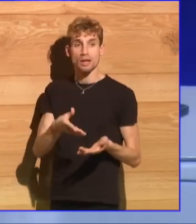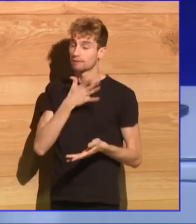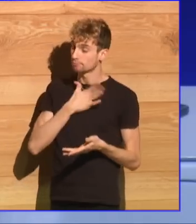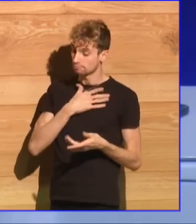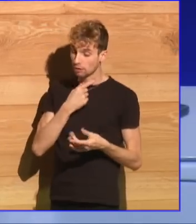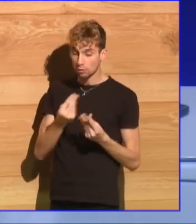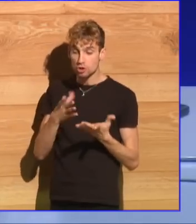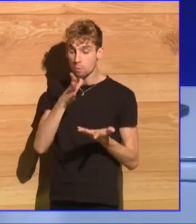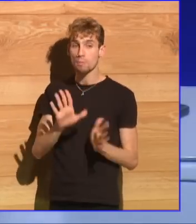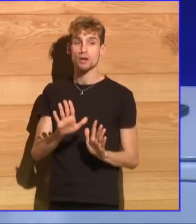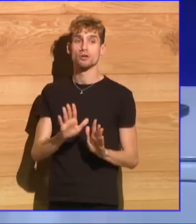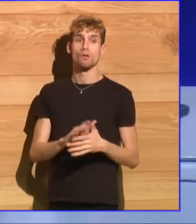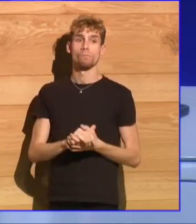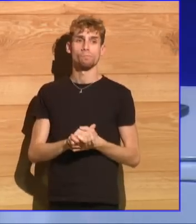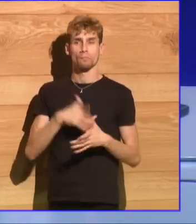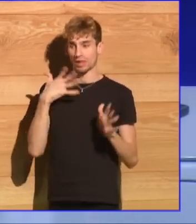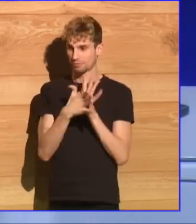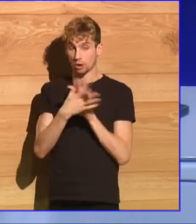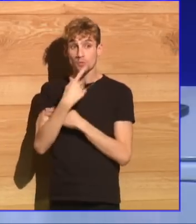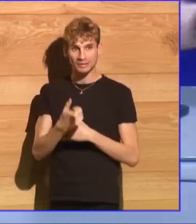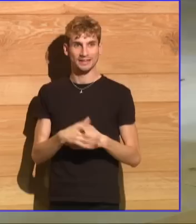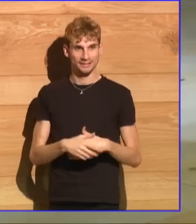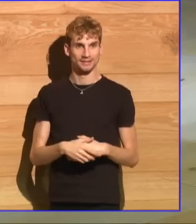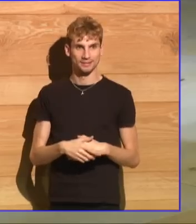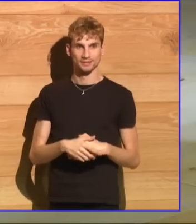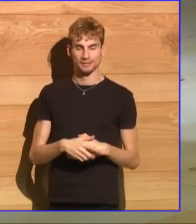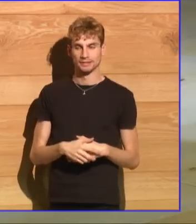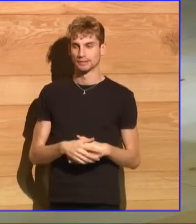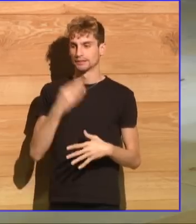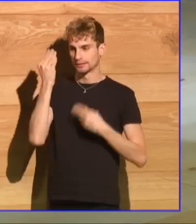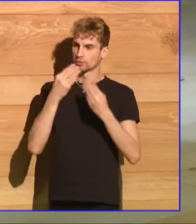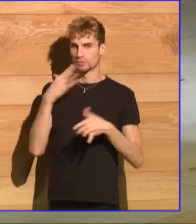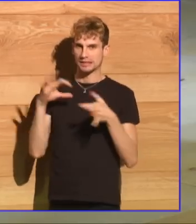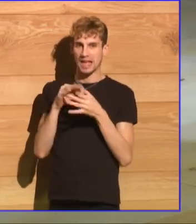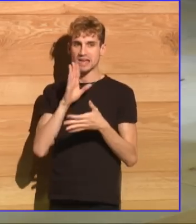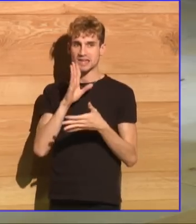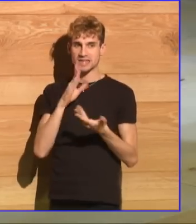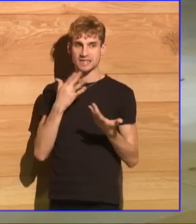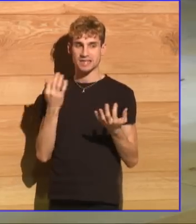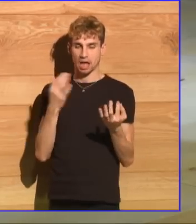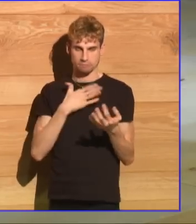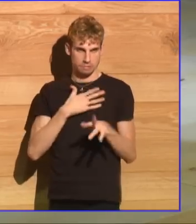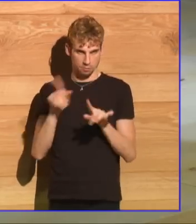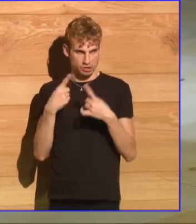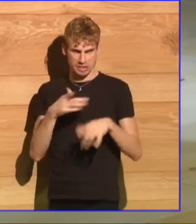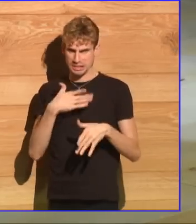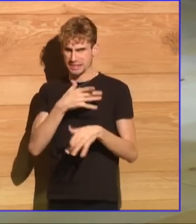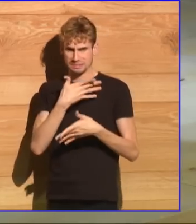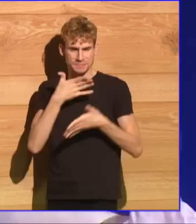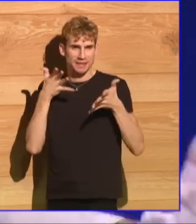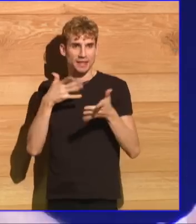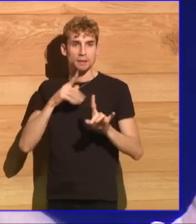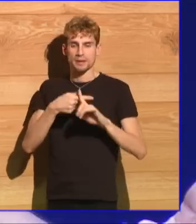pero me cuesta explicarlo. O sea, creo que tiene que ver con eso que te digo de que yo adoro el musical y creo que tengo